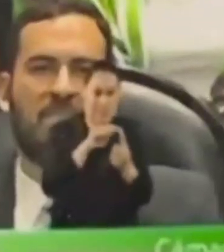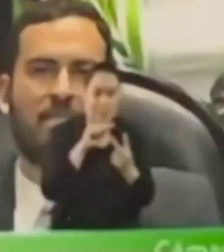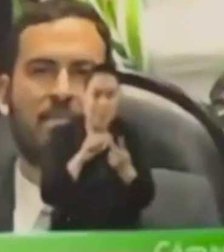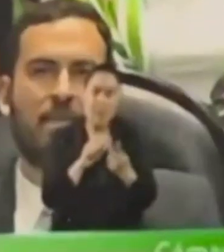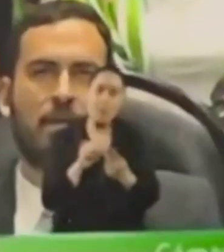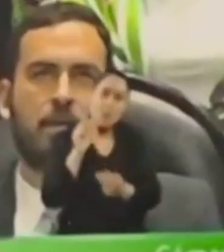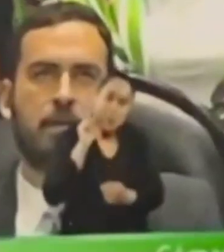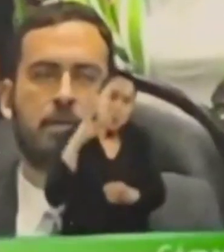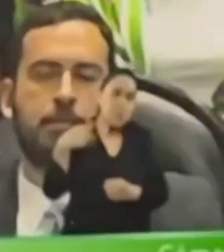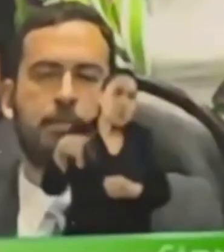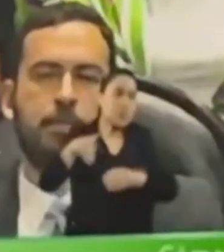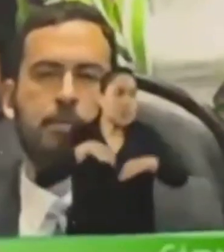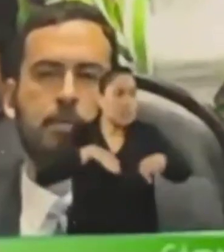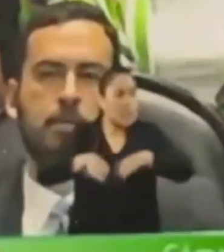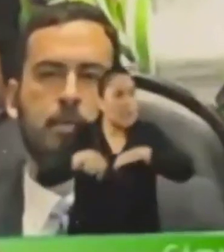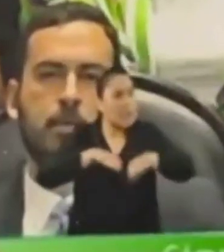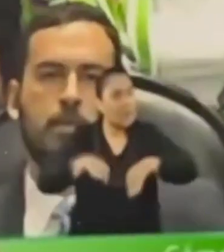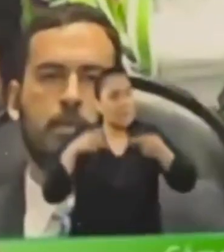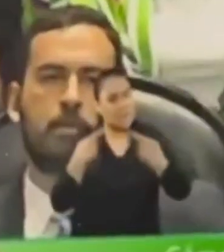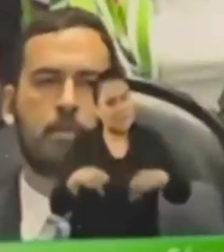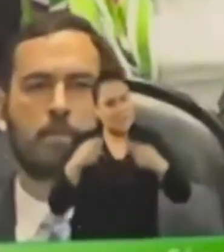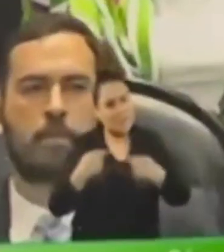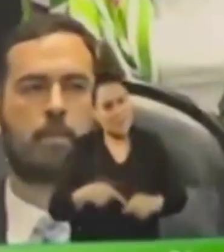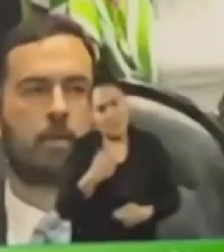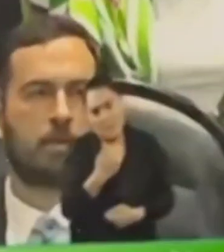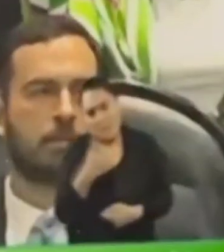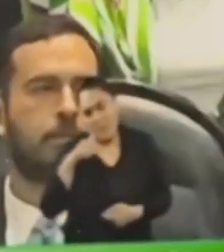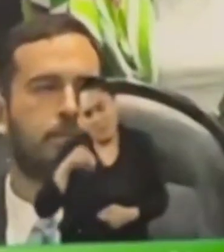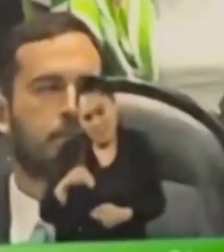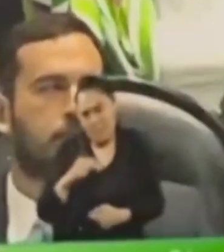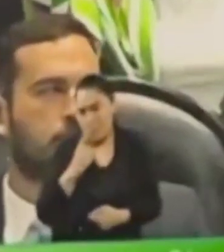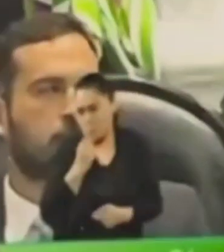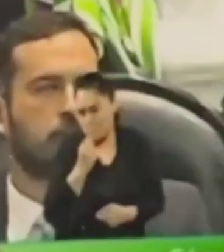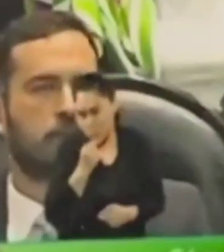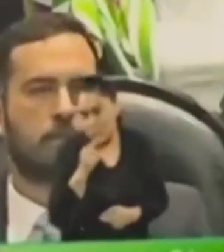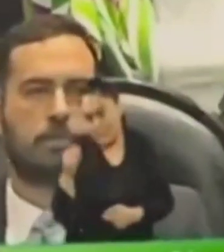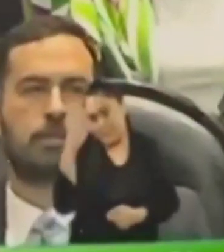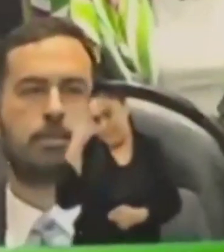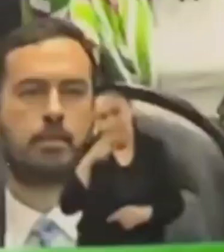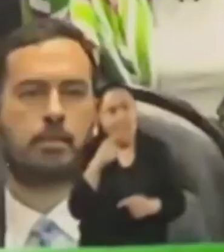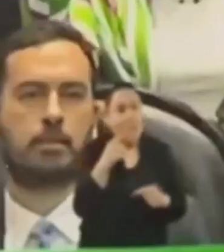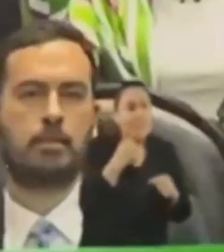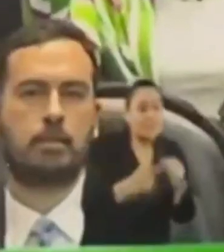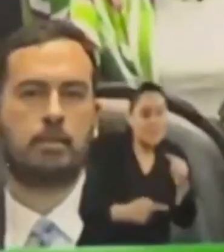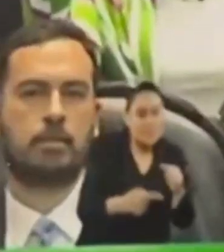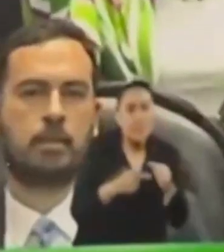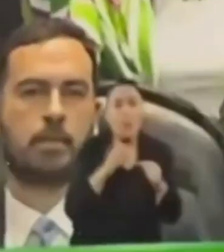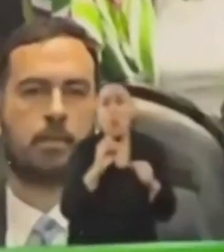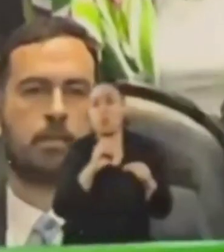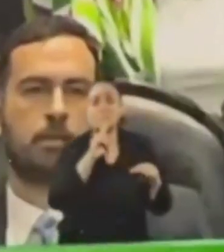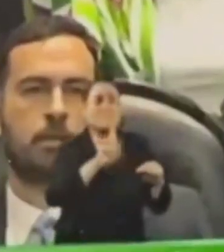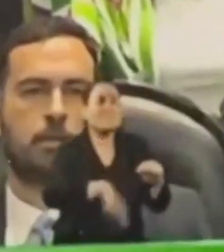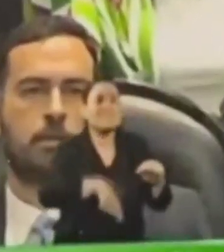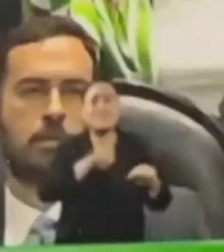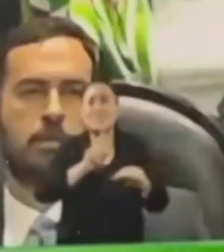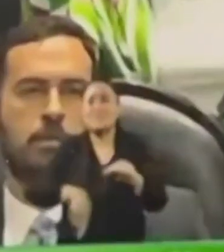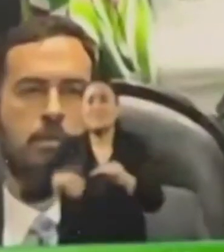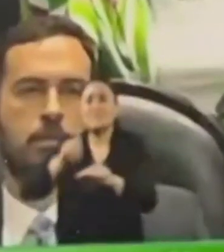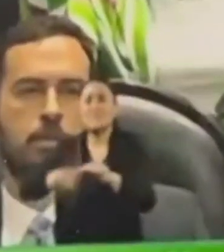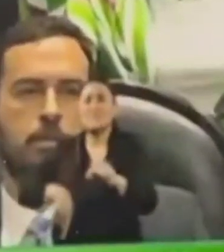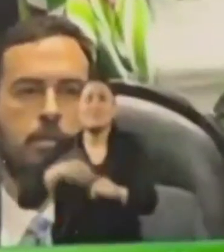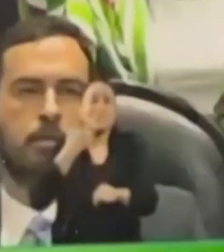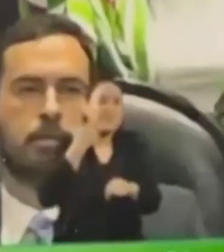el desempeño de la Guardia Nacional con sus labores para prevenir y combatir a la